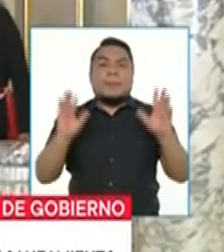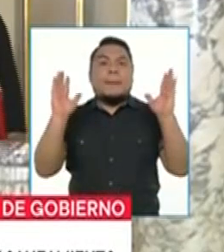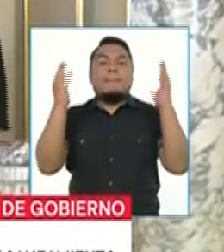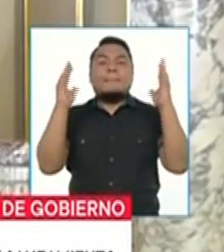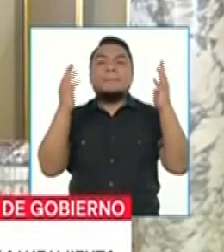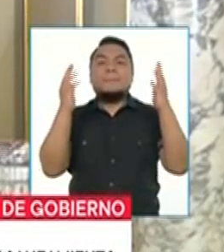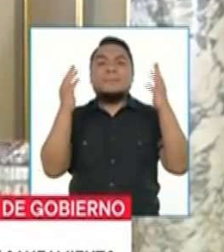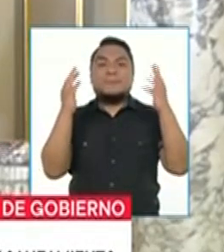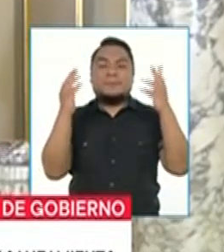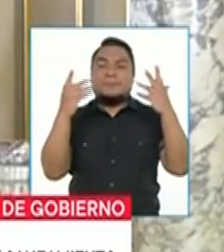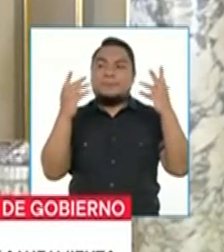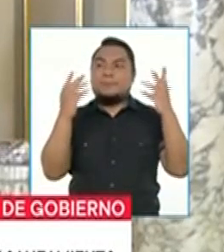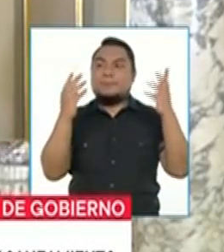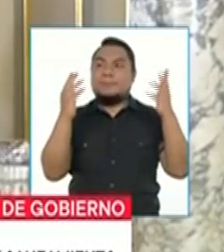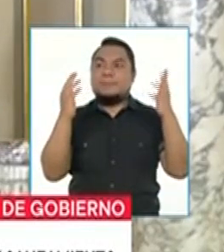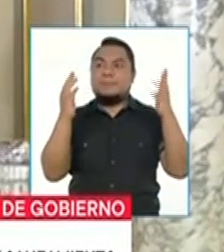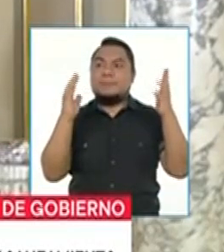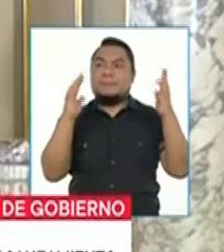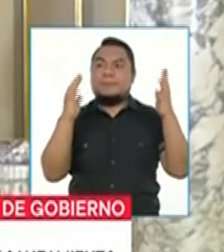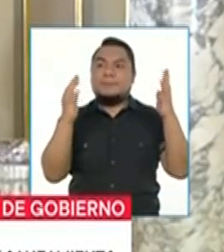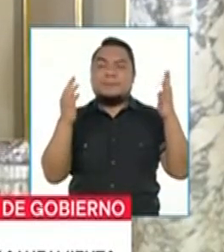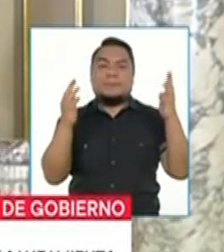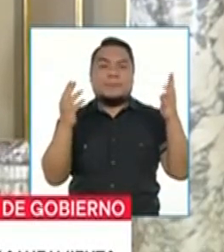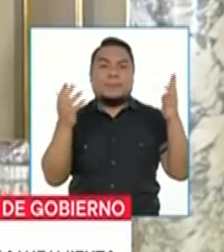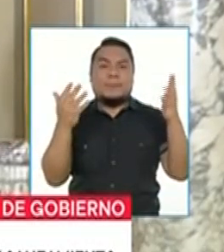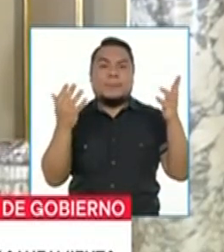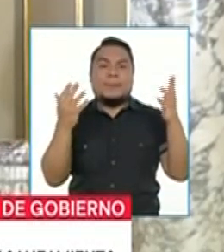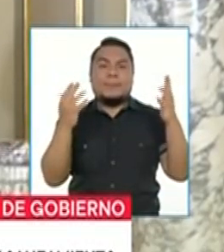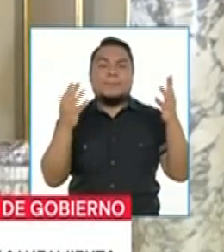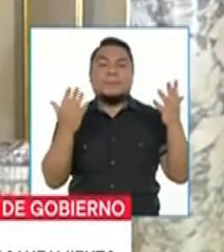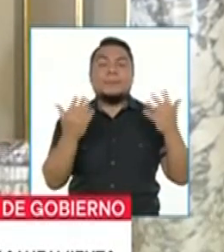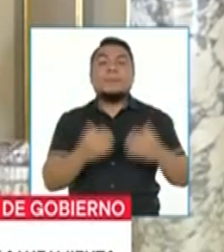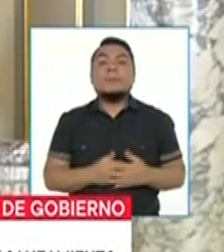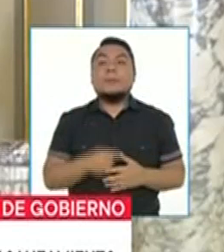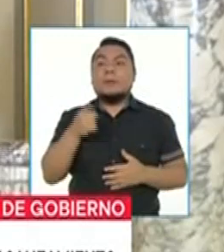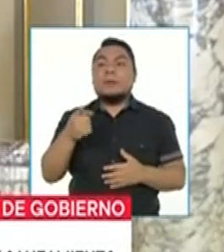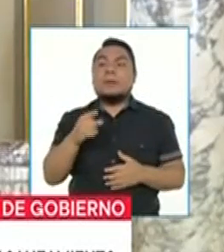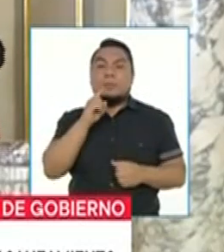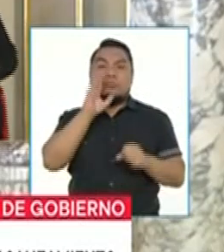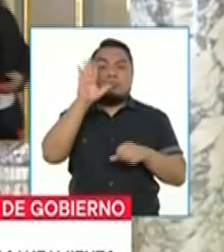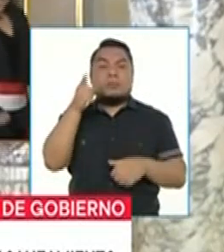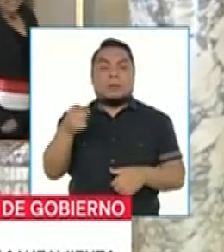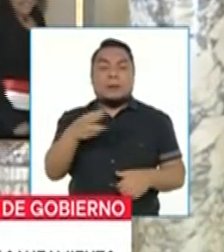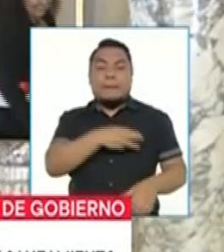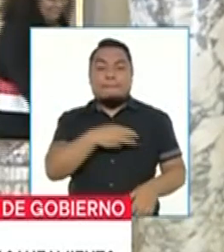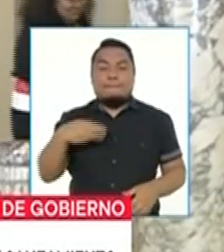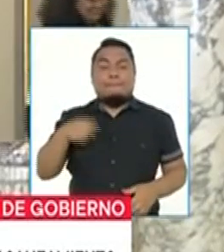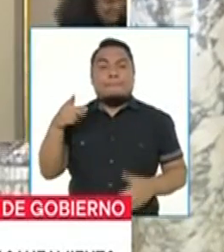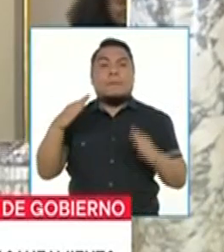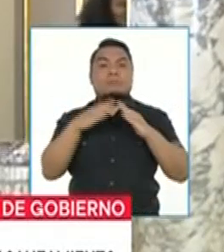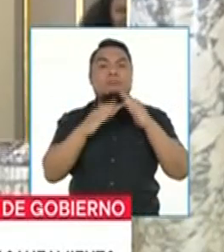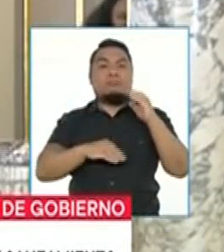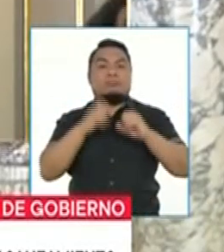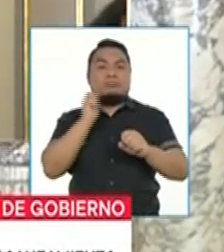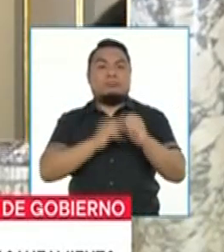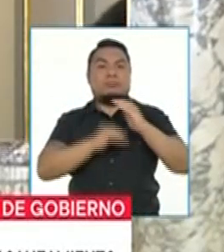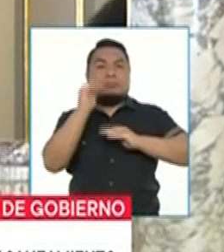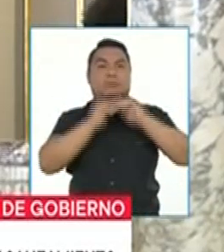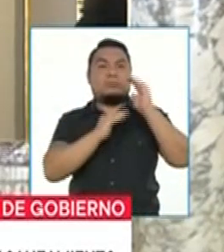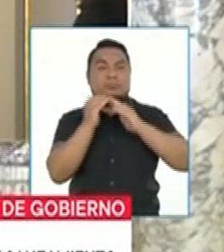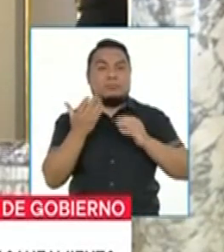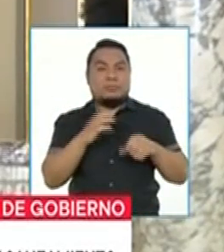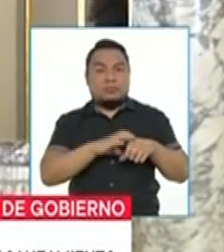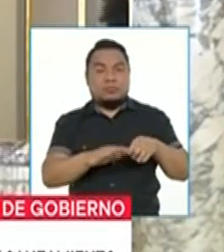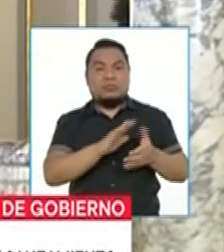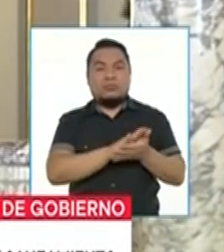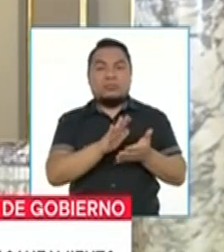común? Nadie dice que el Congreso abdique de sus capacidades fiscalizadoras, pero una agenda meridianamente común, estable, que permita